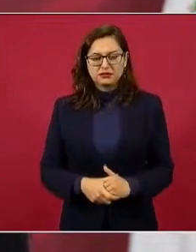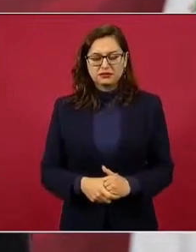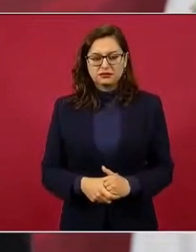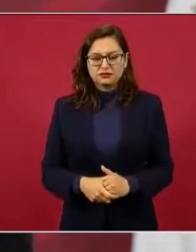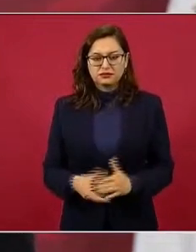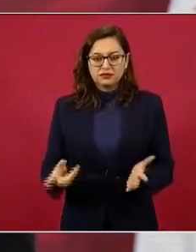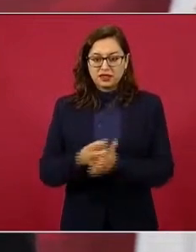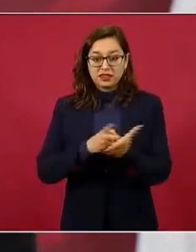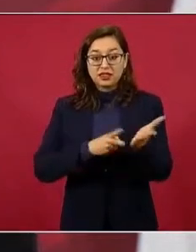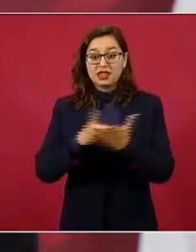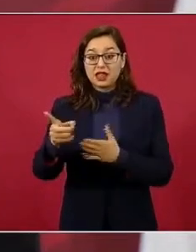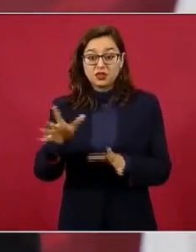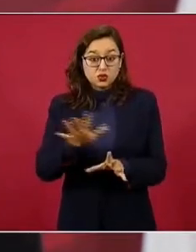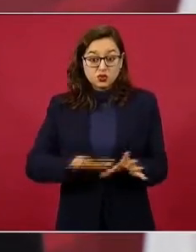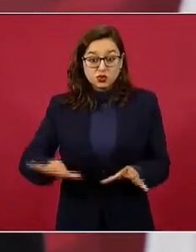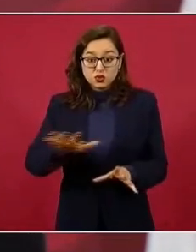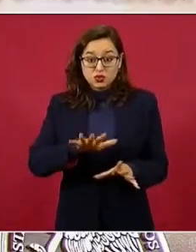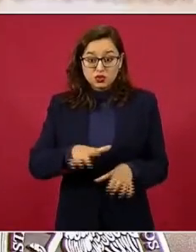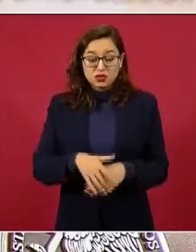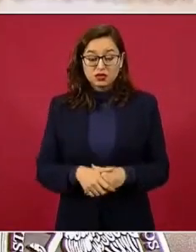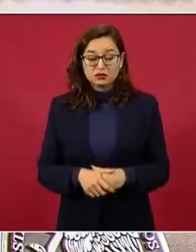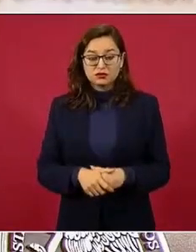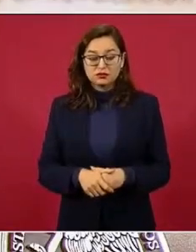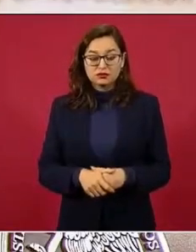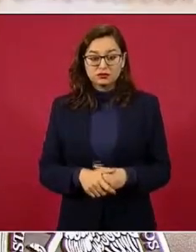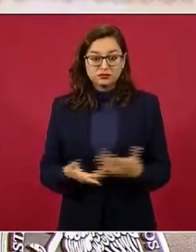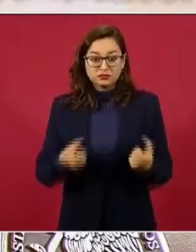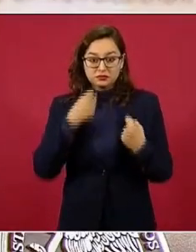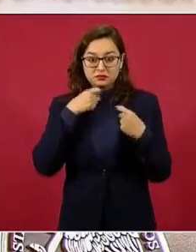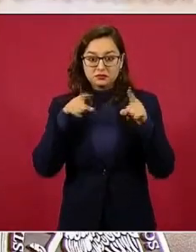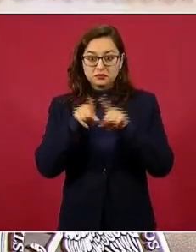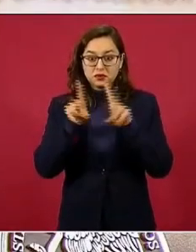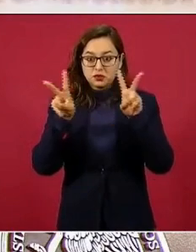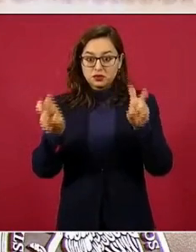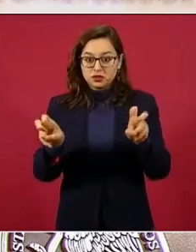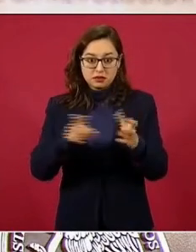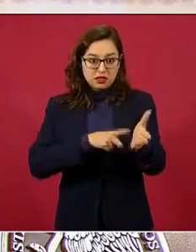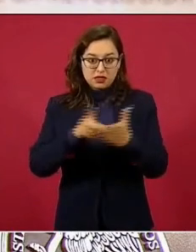Son derechos sociales, es como lo de la salud,